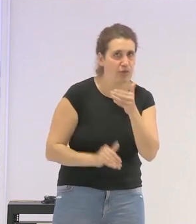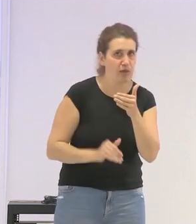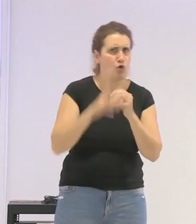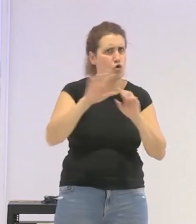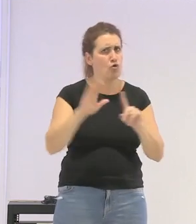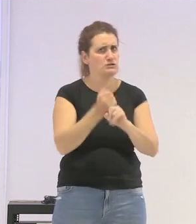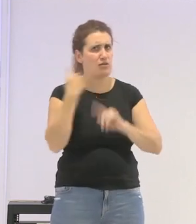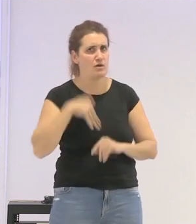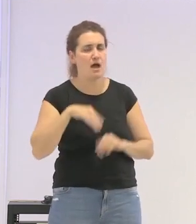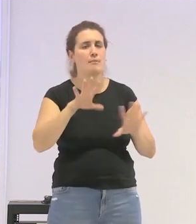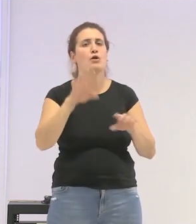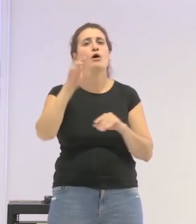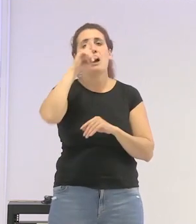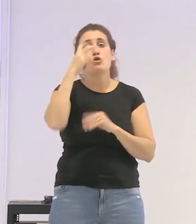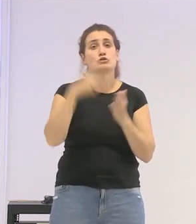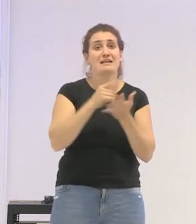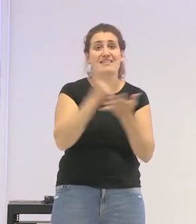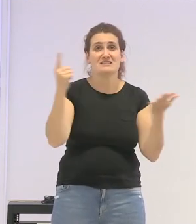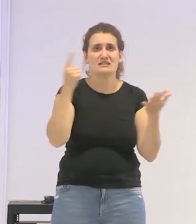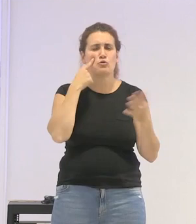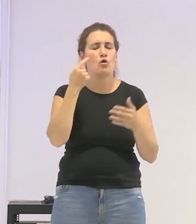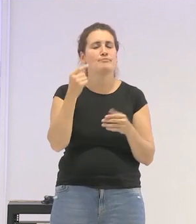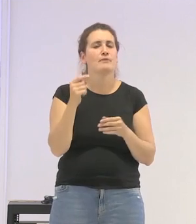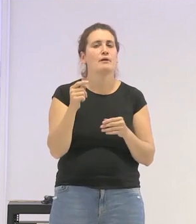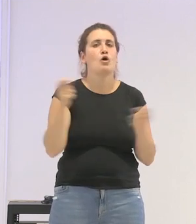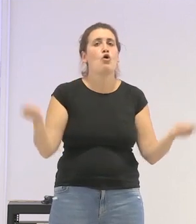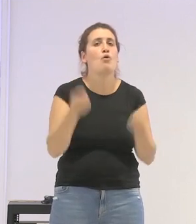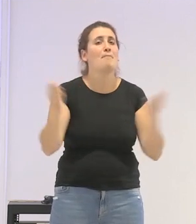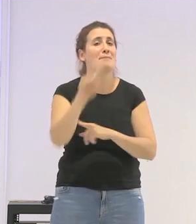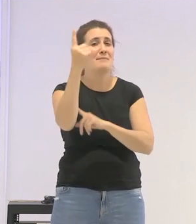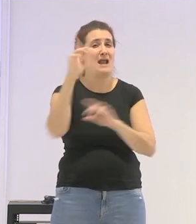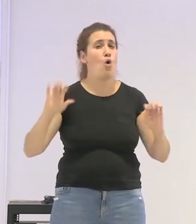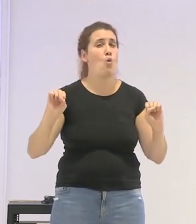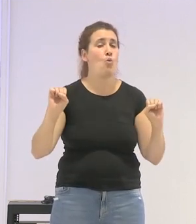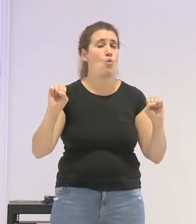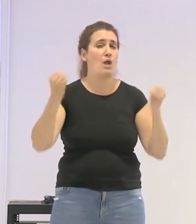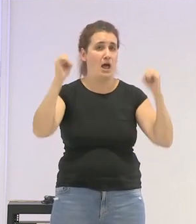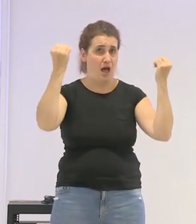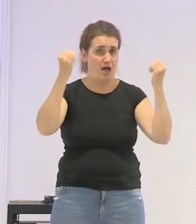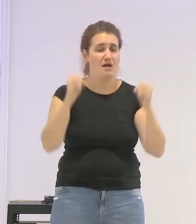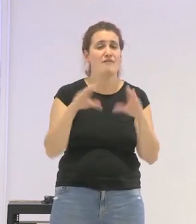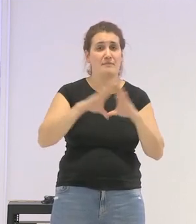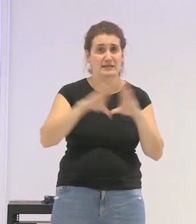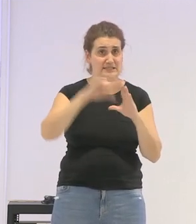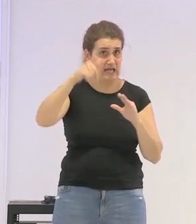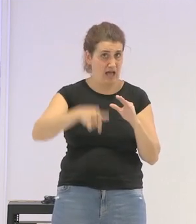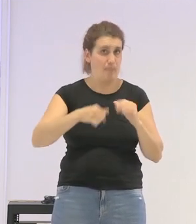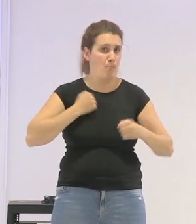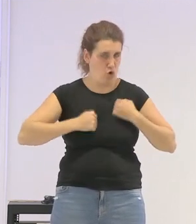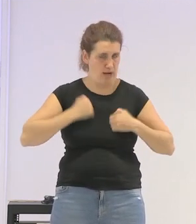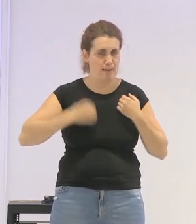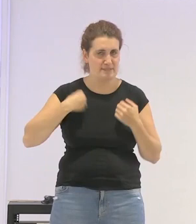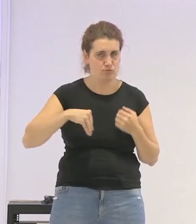el 2016, se convocó la primera huelga feminista de la década, que fue en Polonia, huelga